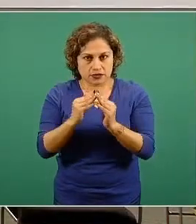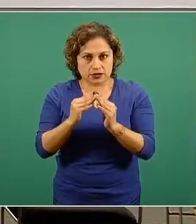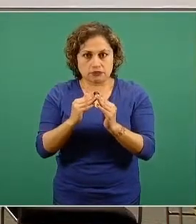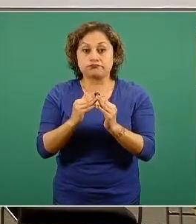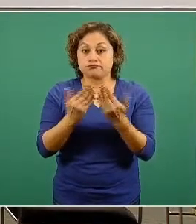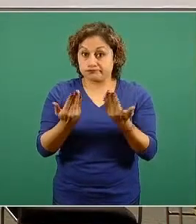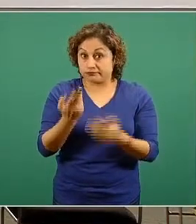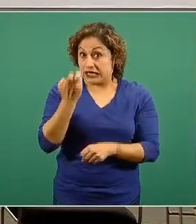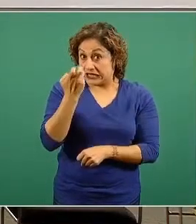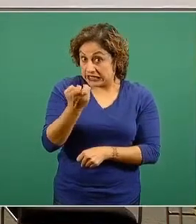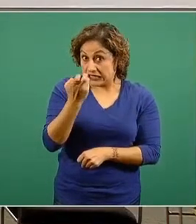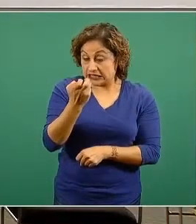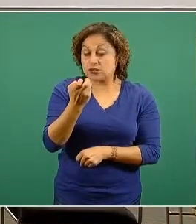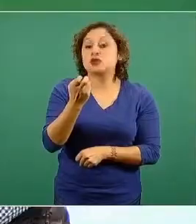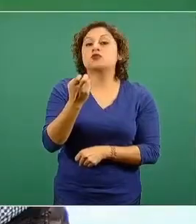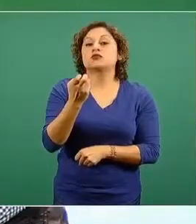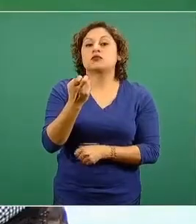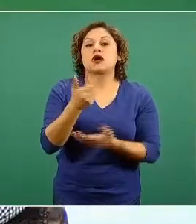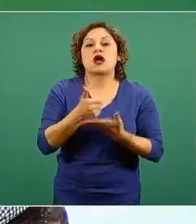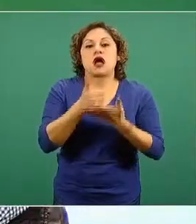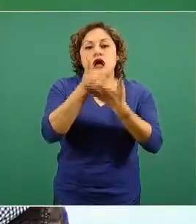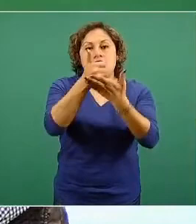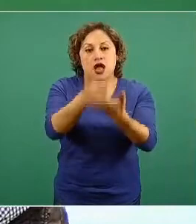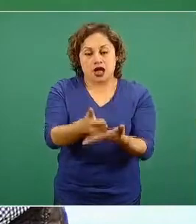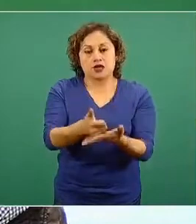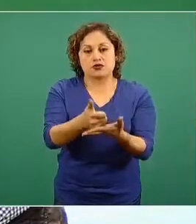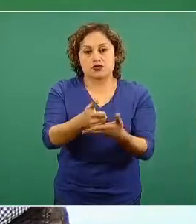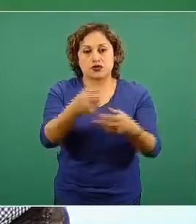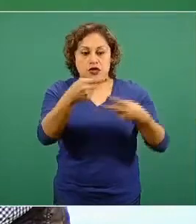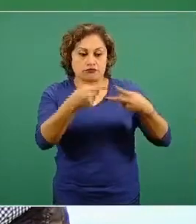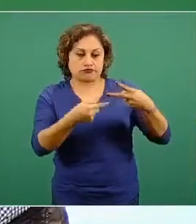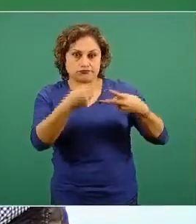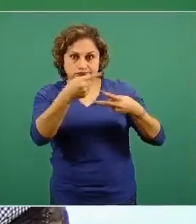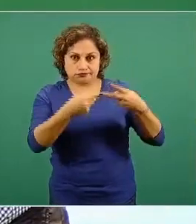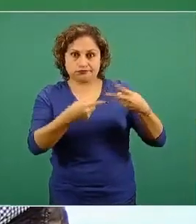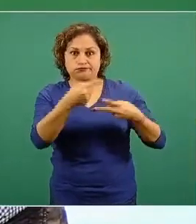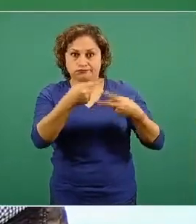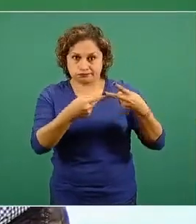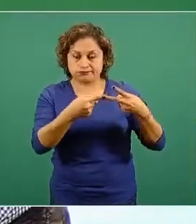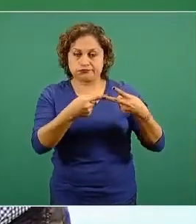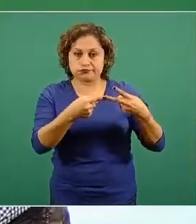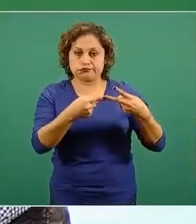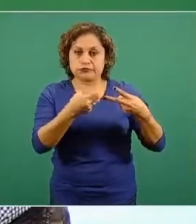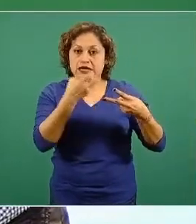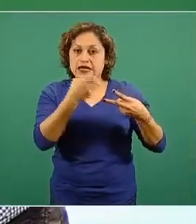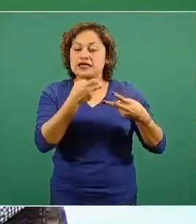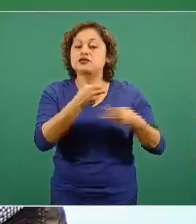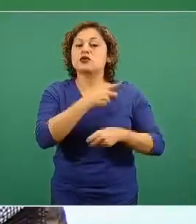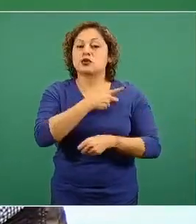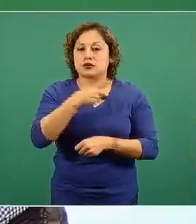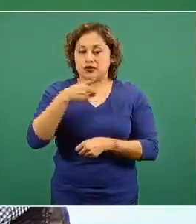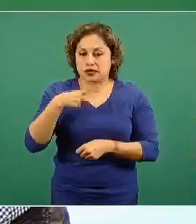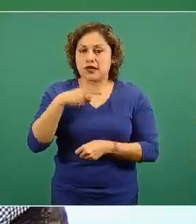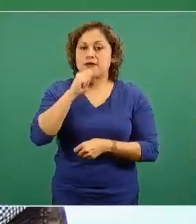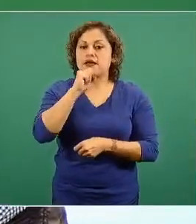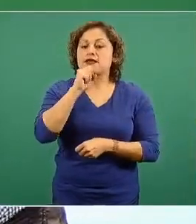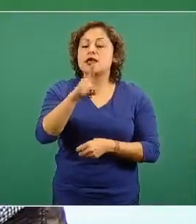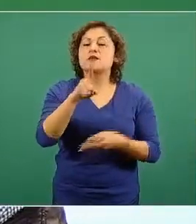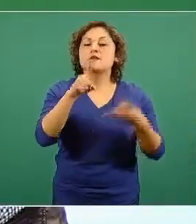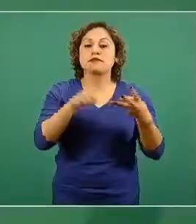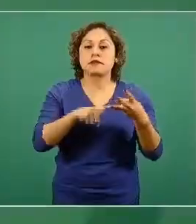la segunda, sin ningún orden de importancia, medida que debemos implementar, el uso